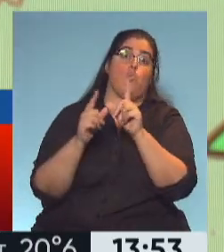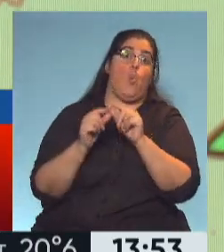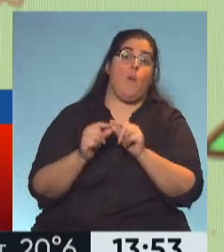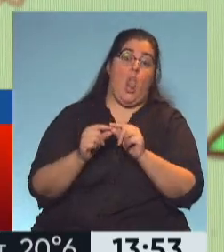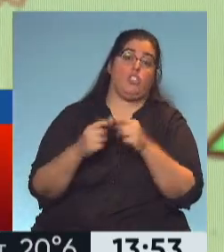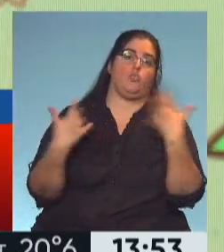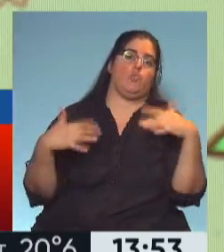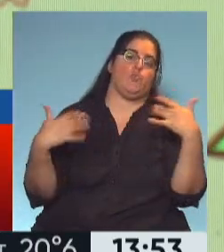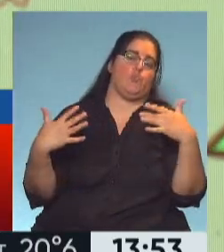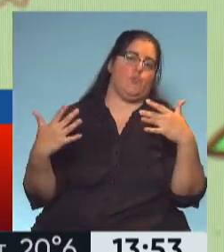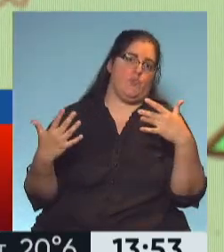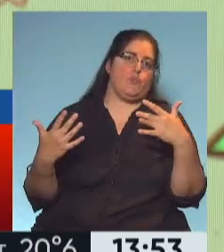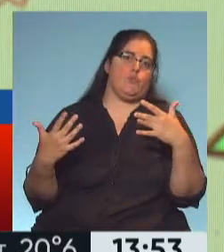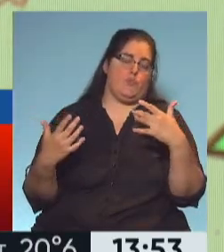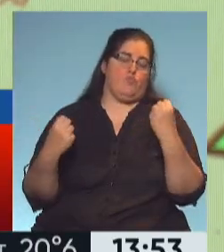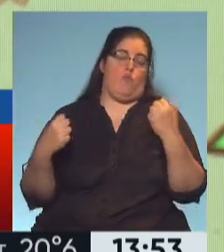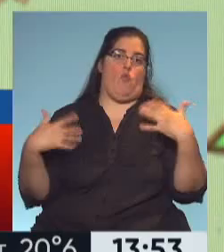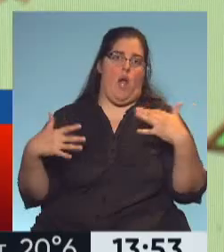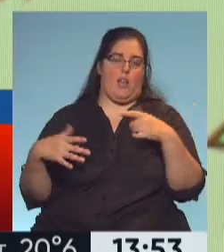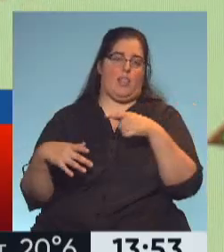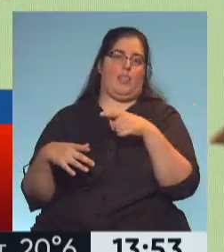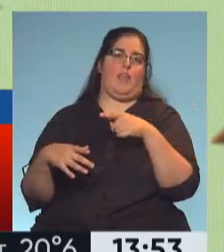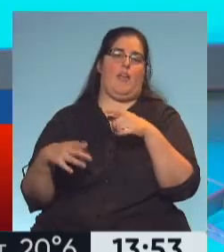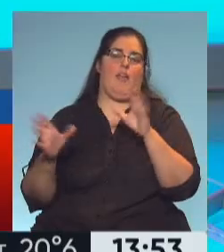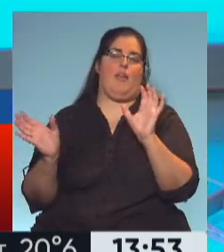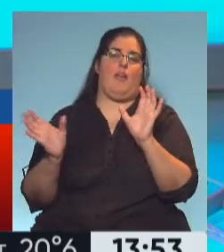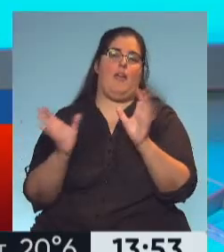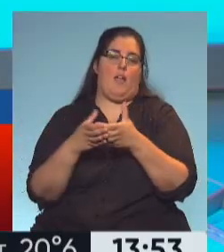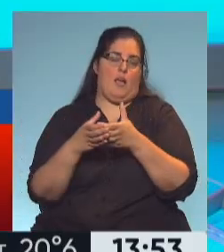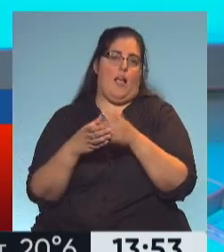duramente el ejército bolivariano, las Fuerzas Armadas bolivarianas.